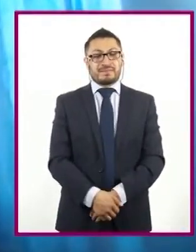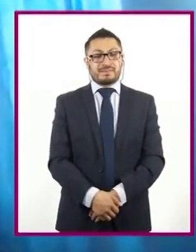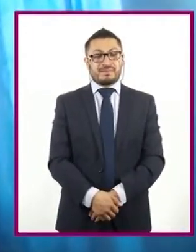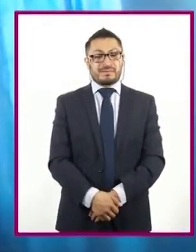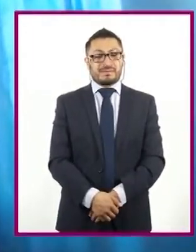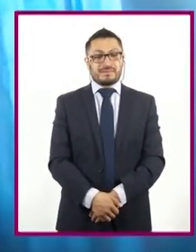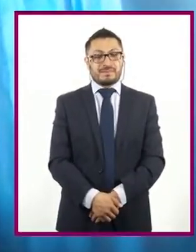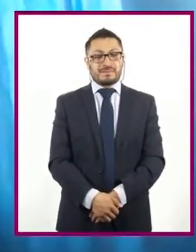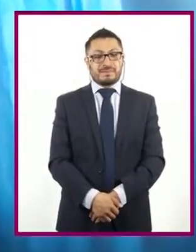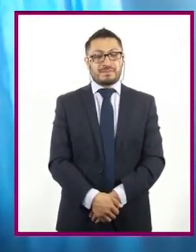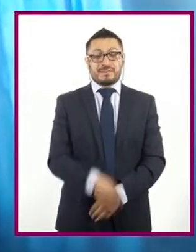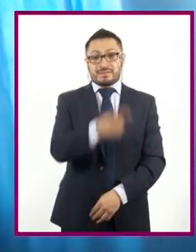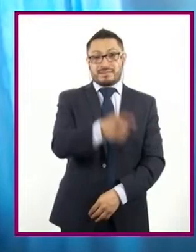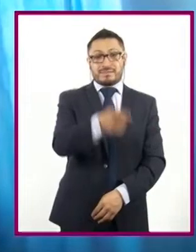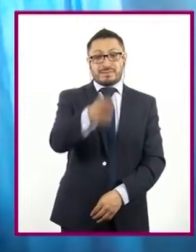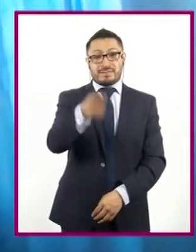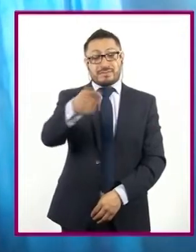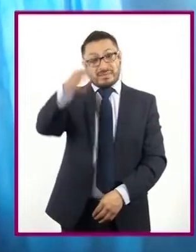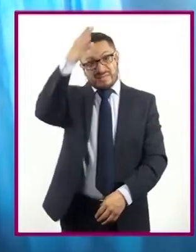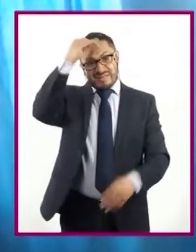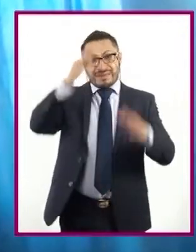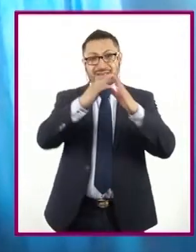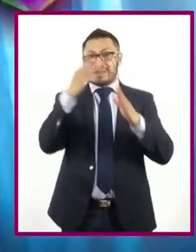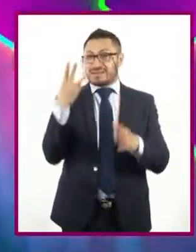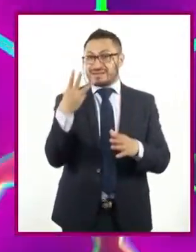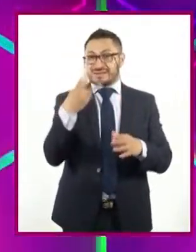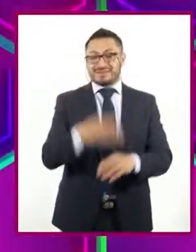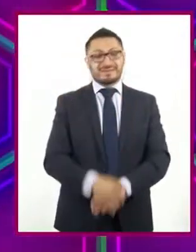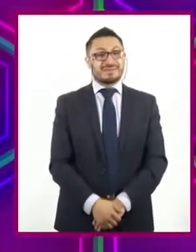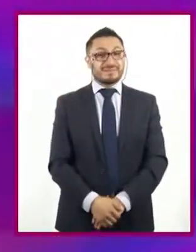3. Saludos, aprende en casa 3.